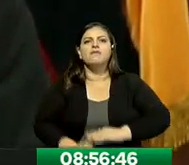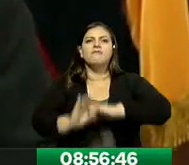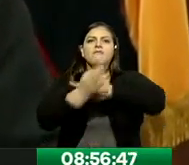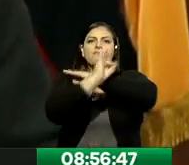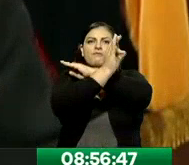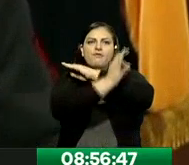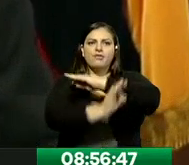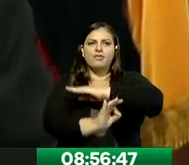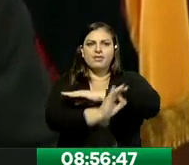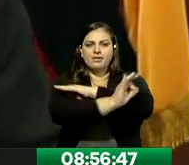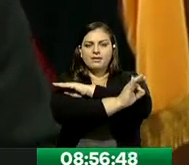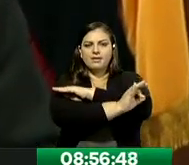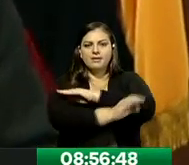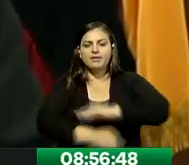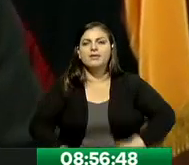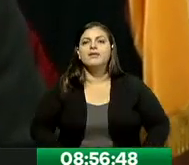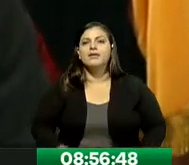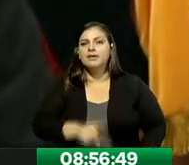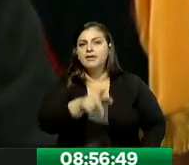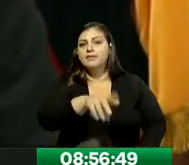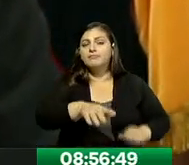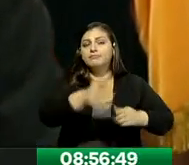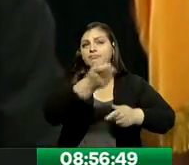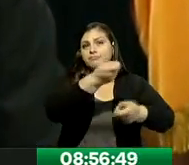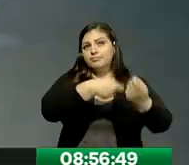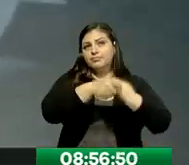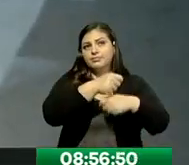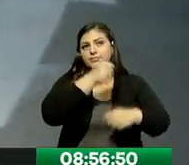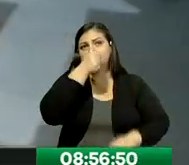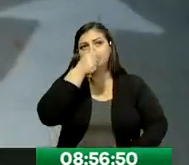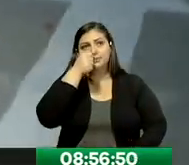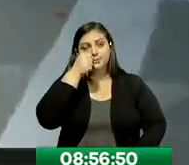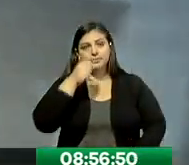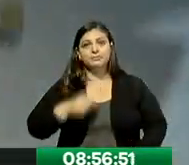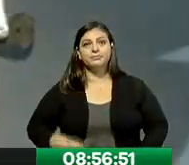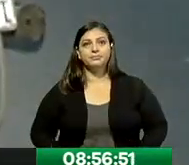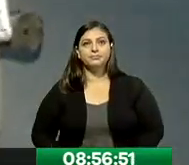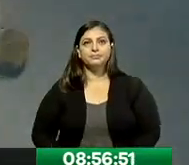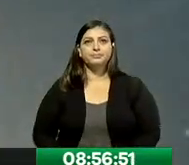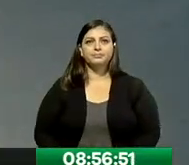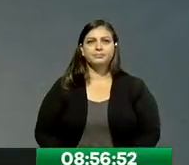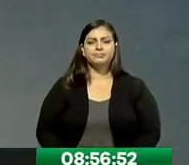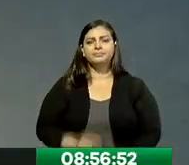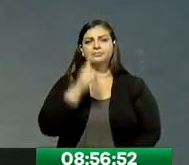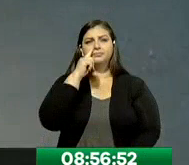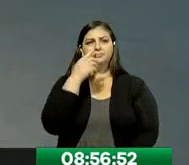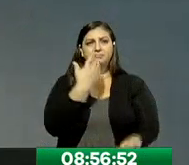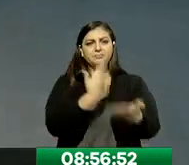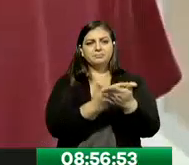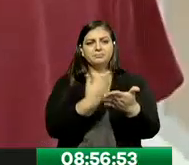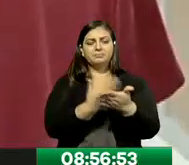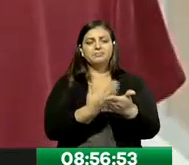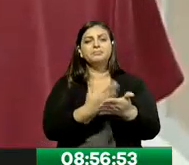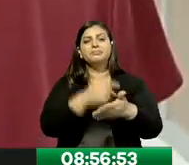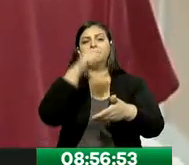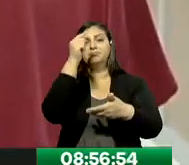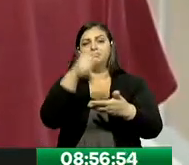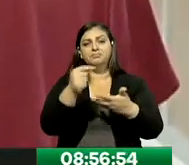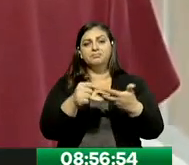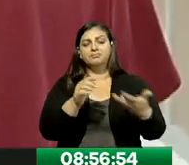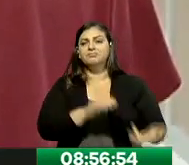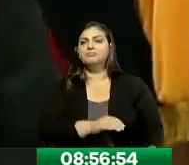considerado ciertas zonas como de microtráfico. Con las evidencias solicitarán una audiencia de flagrancia para todos